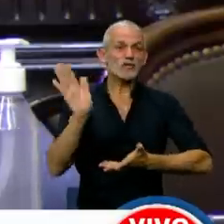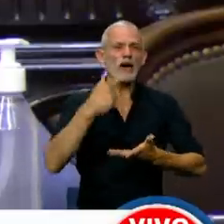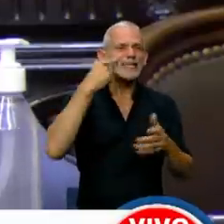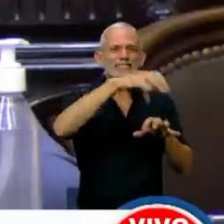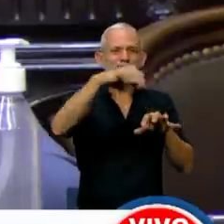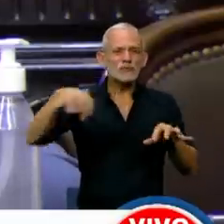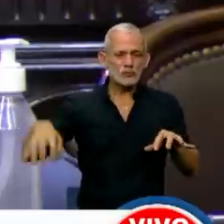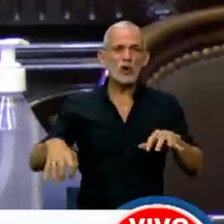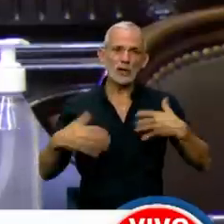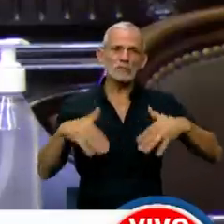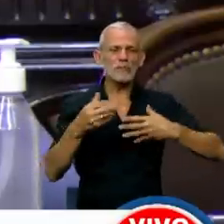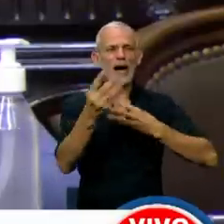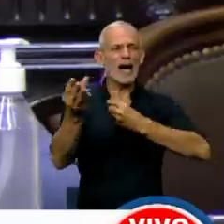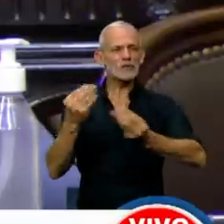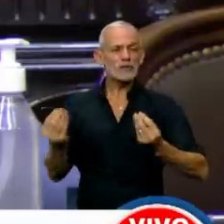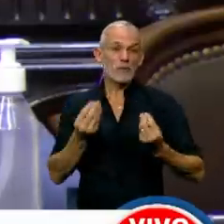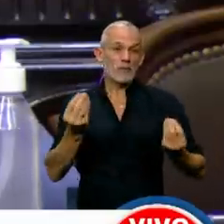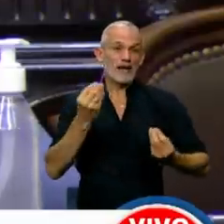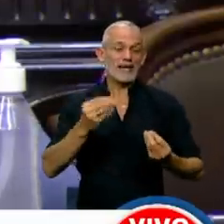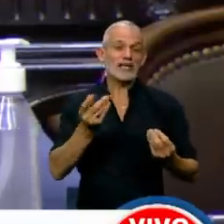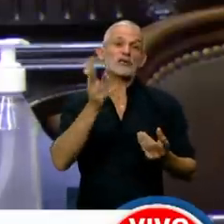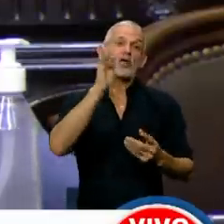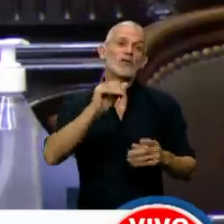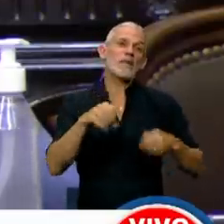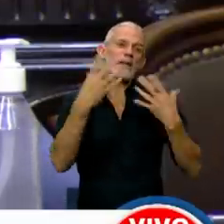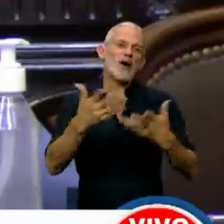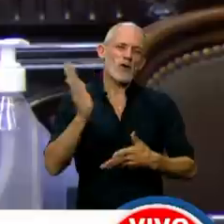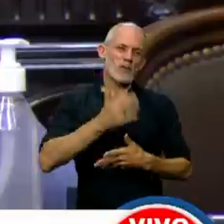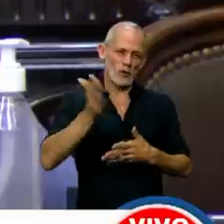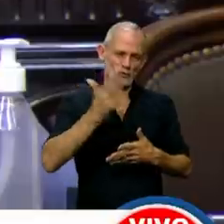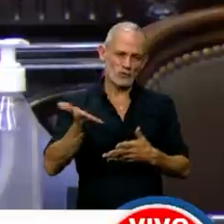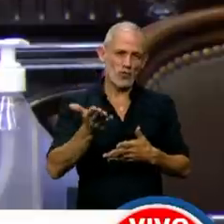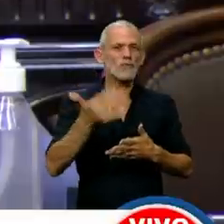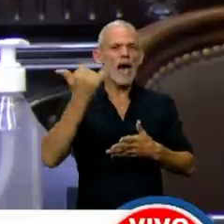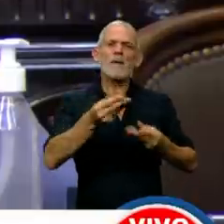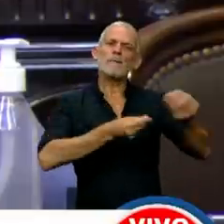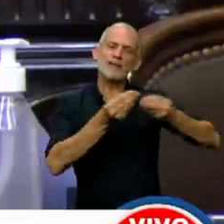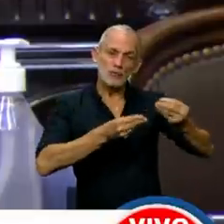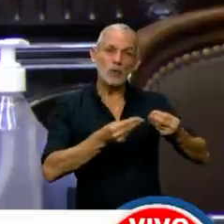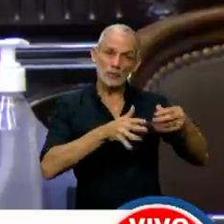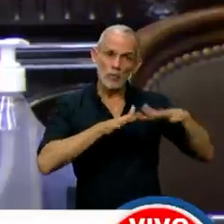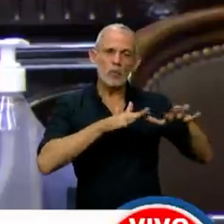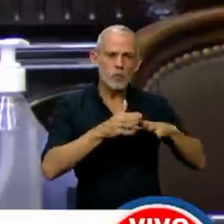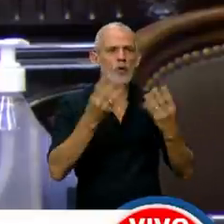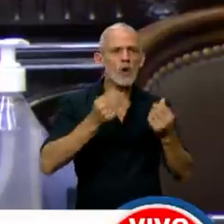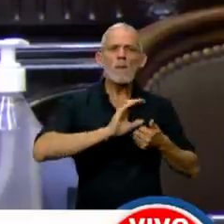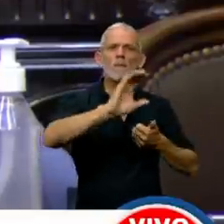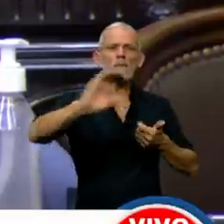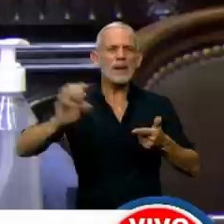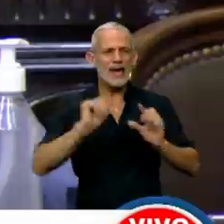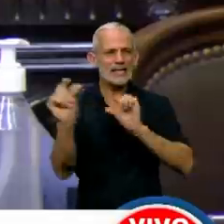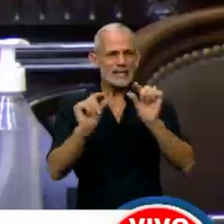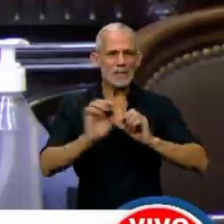instituciones intermedias que colaboran para que seamos cada día mejores en la producción tengan presupuestos de activos líneas de financiamiento